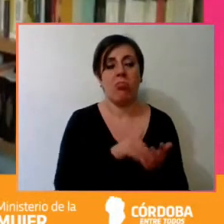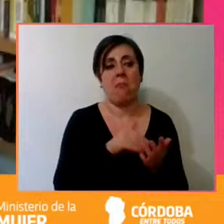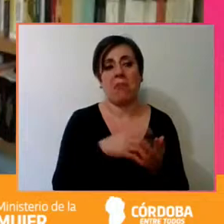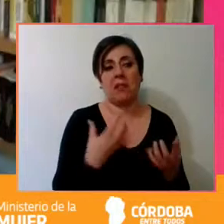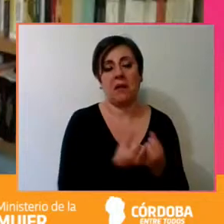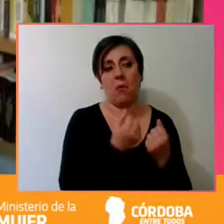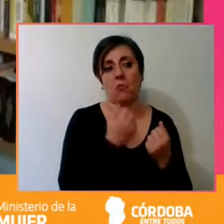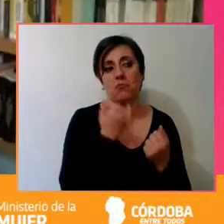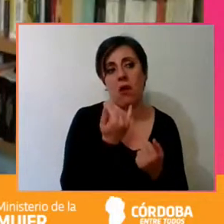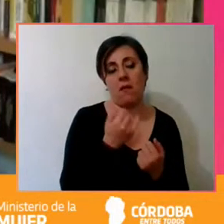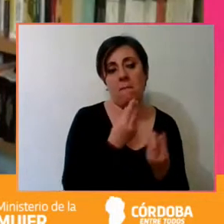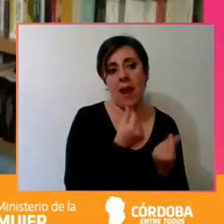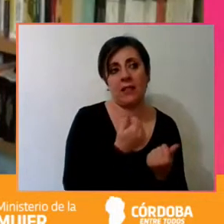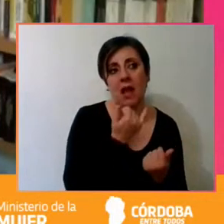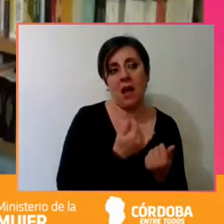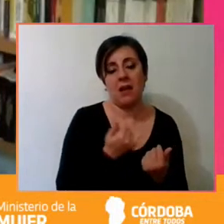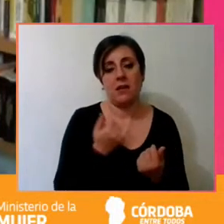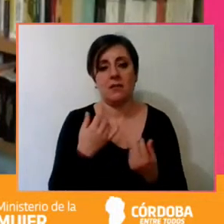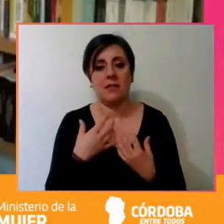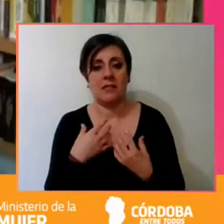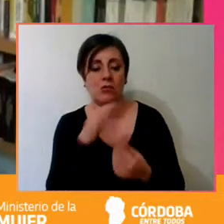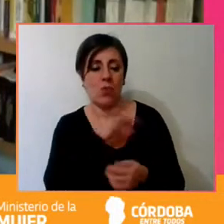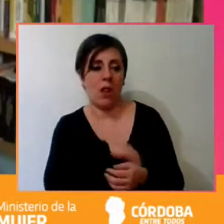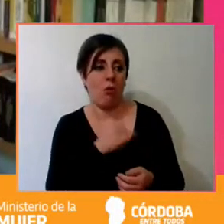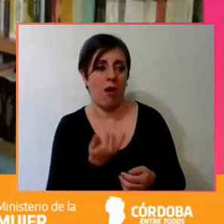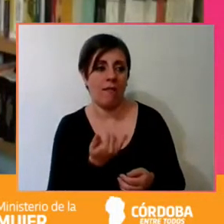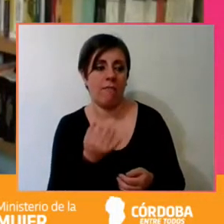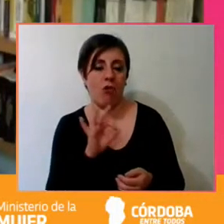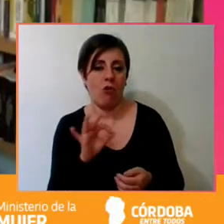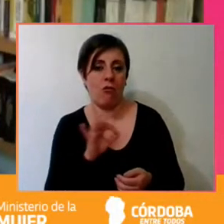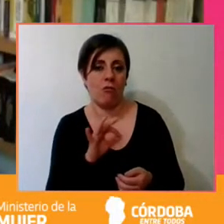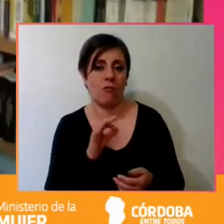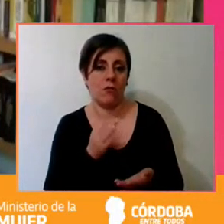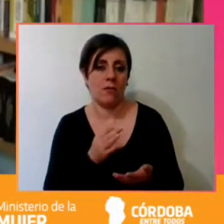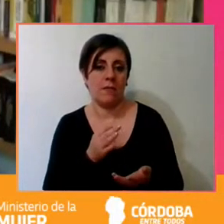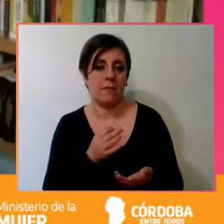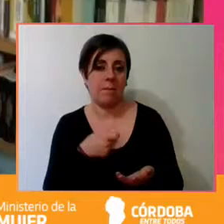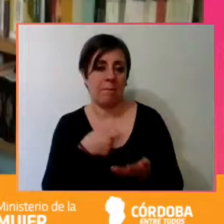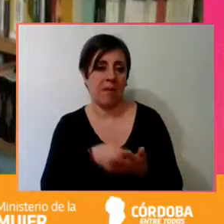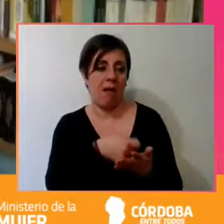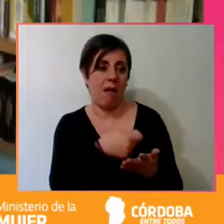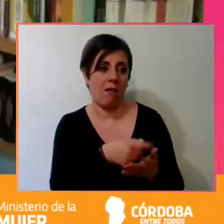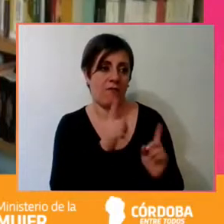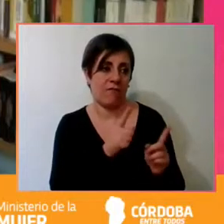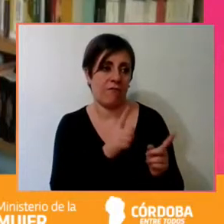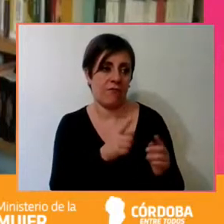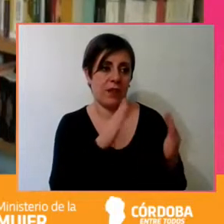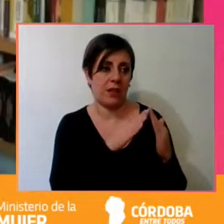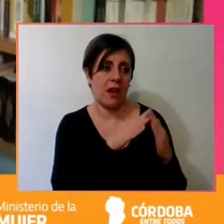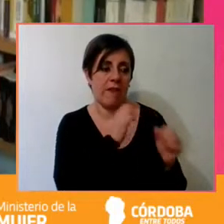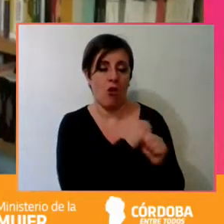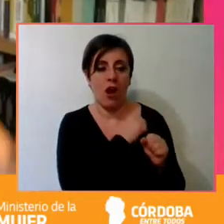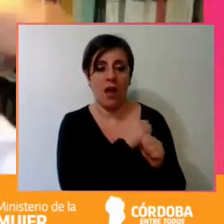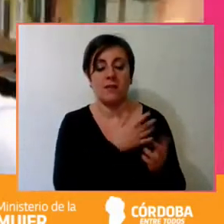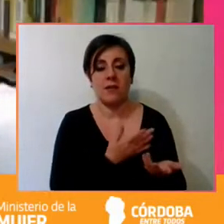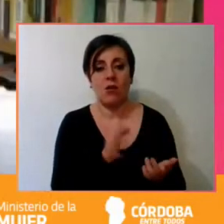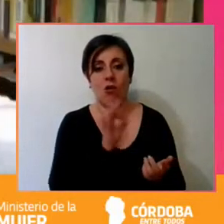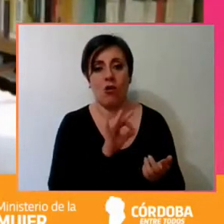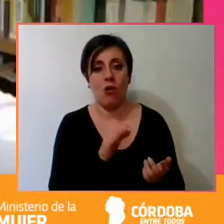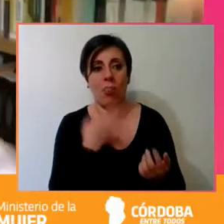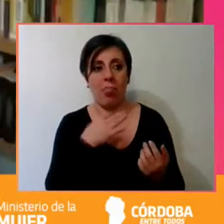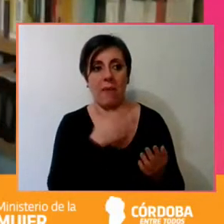si tiene dinero, si tiene salario, si le pueden seguir pagando desde el trabajo de su casa, o tiene